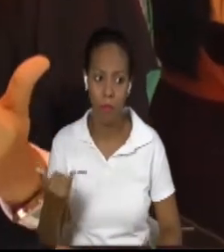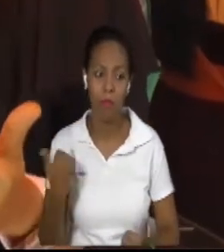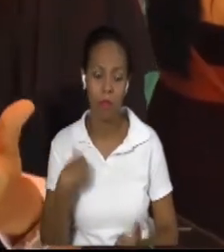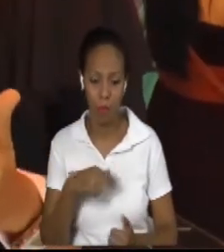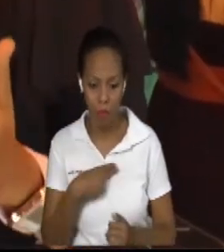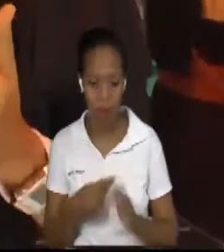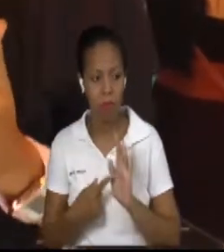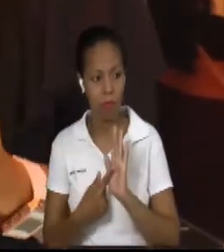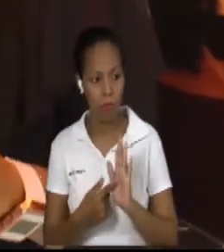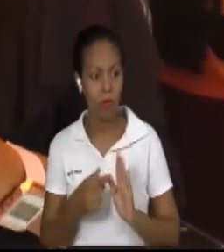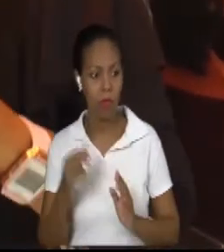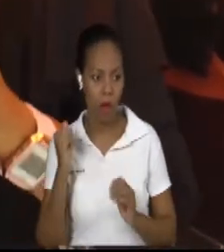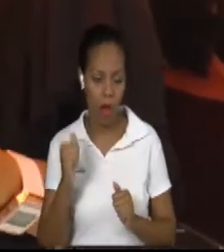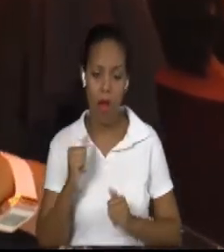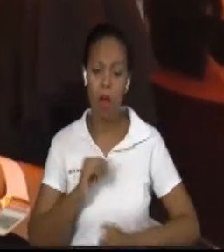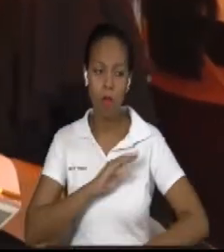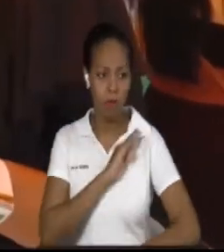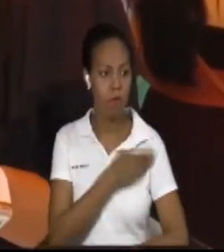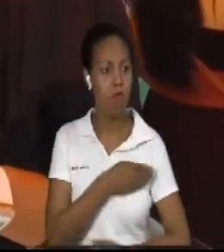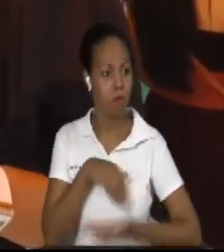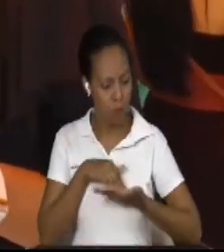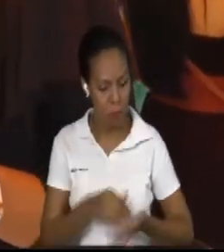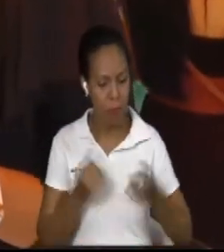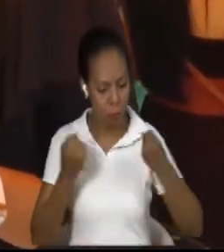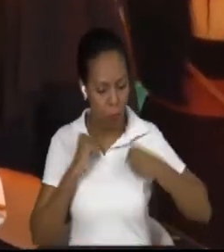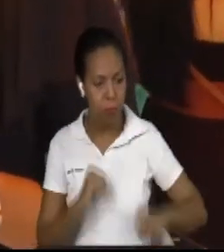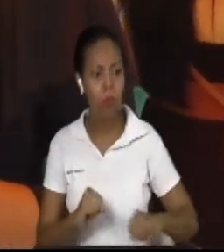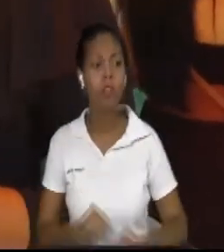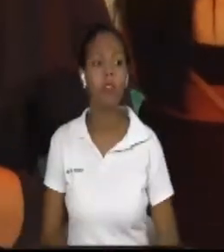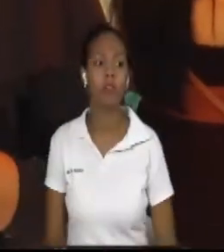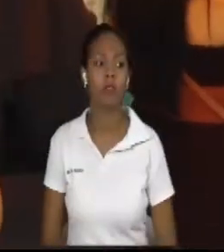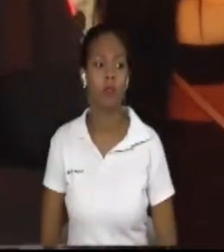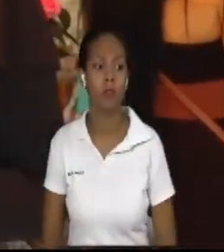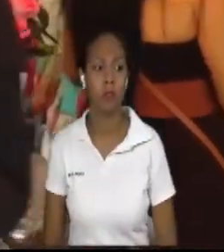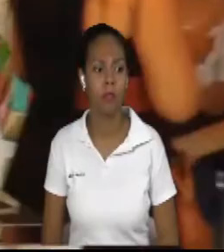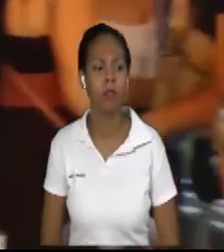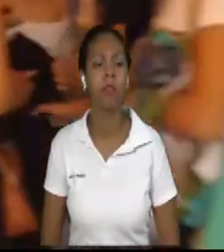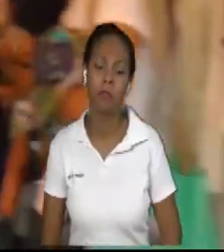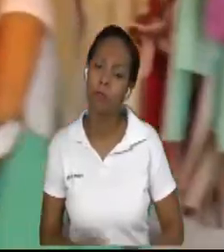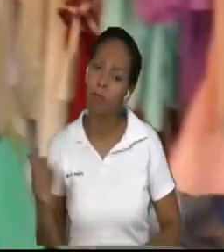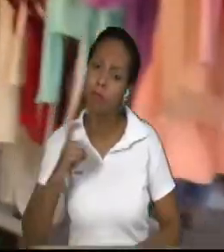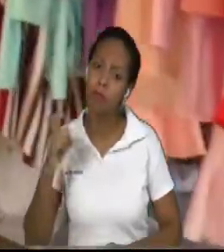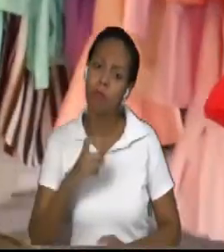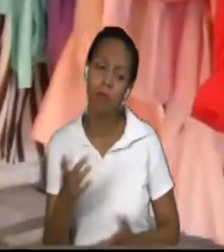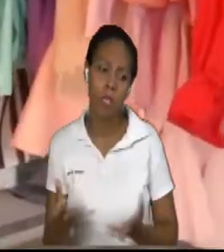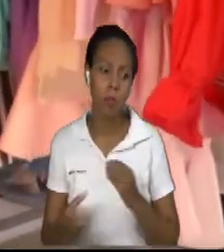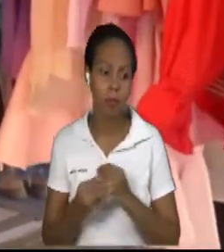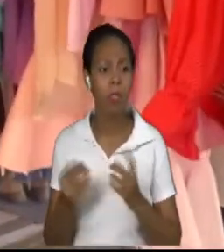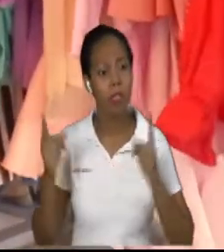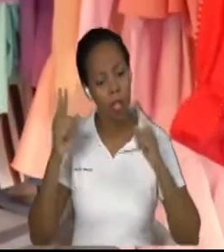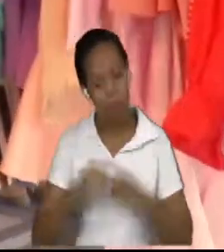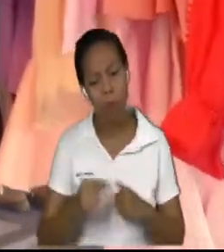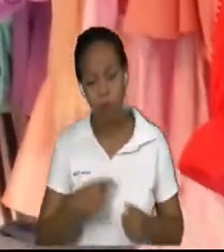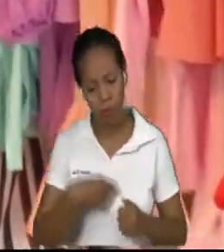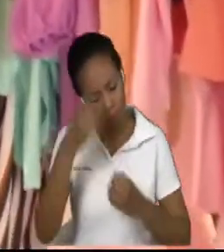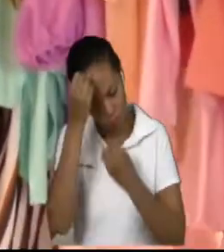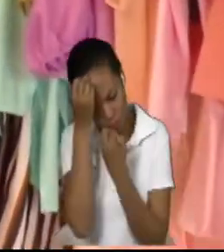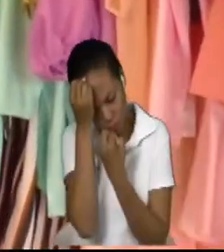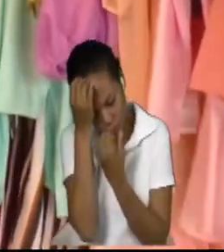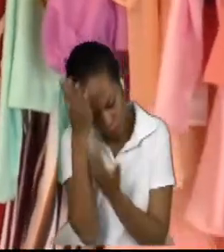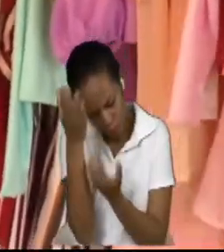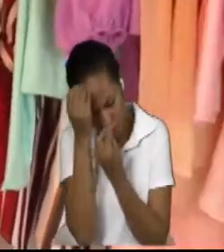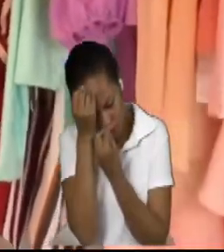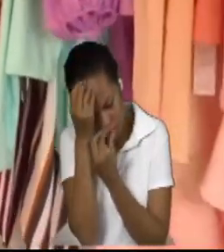mujeres como ella, guerreras, pujantes, con fuerza, pero que también con la obediencia ciega